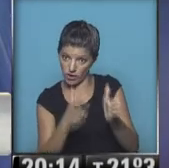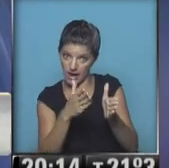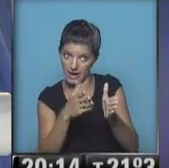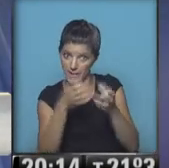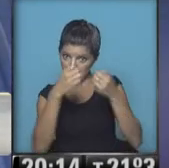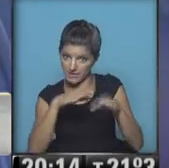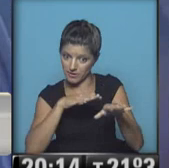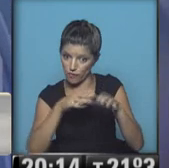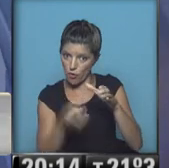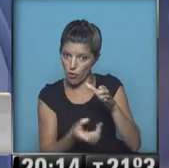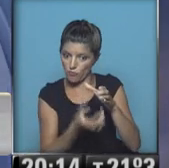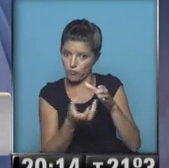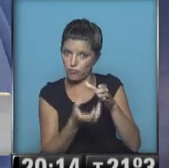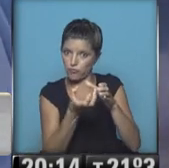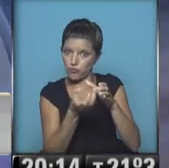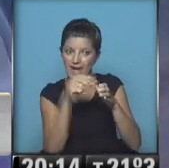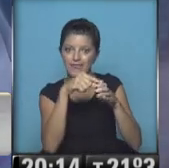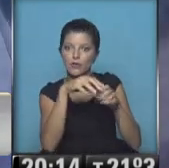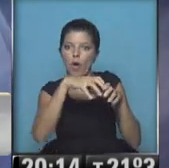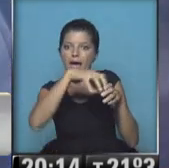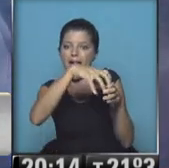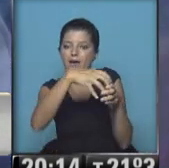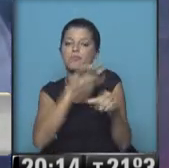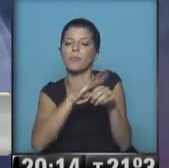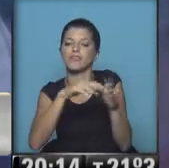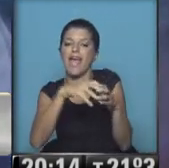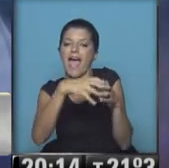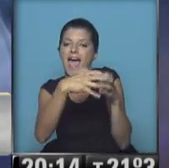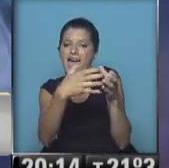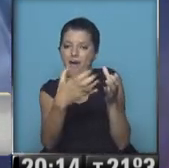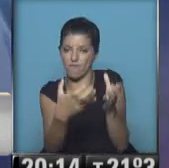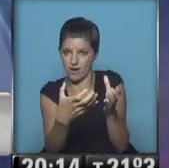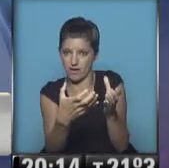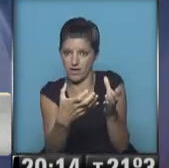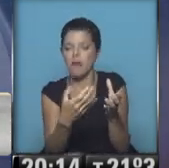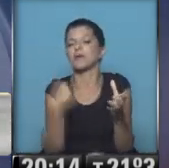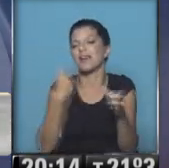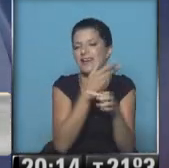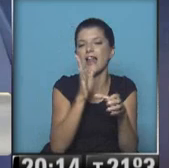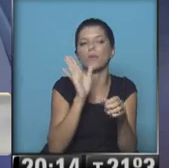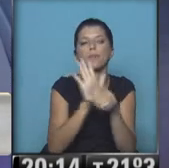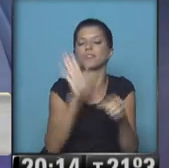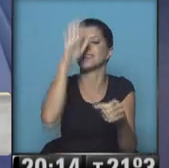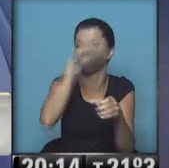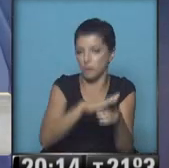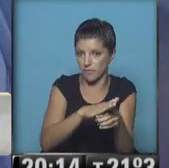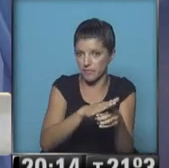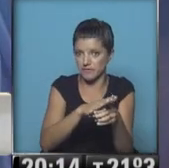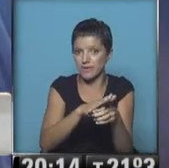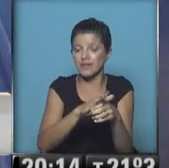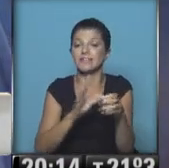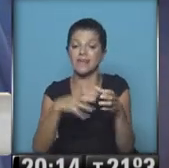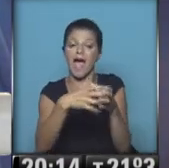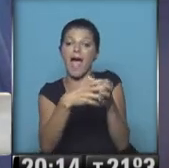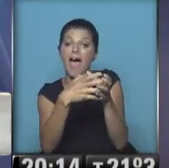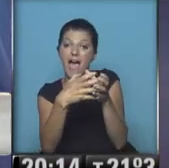eruptiva, se abre la boca del volcán, porque en general esos volcanes suelen estar taponados, y de esa manera se infiltra el agua que